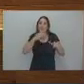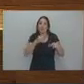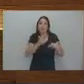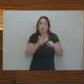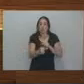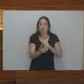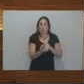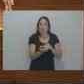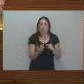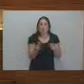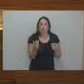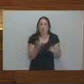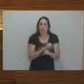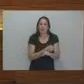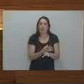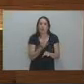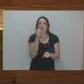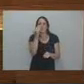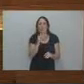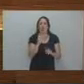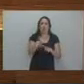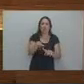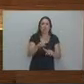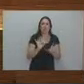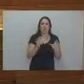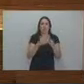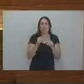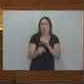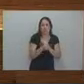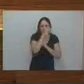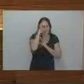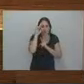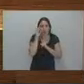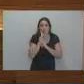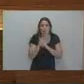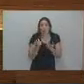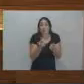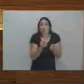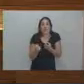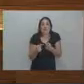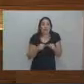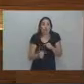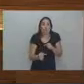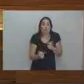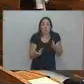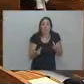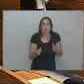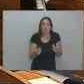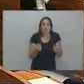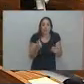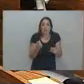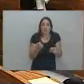no está pensando en irse ni al Congreso ni a tener reuniones diarias en Madrid, sino que necesita a diario tener un medio de transporte que llegue